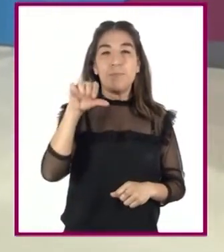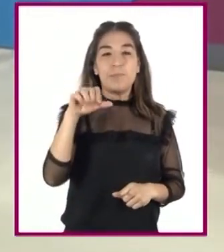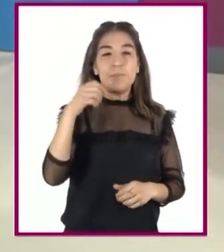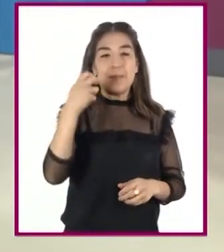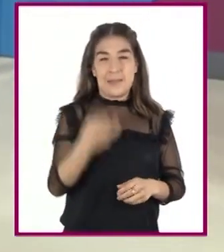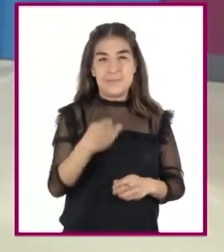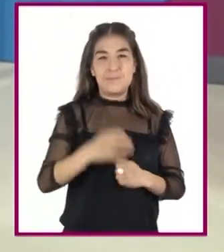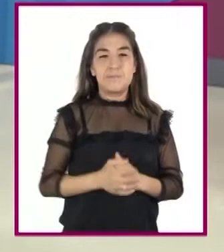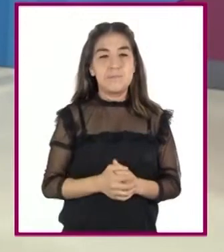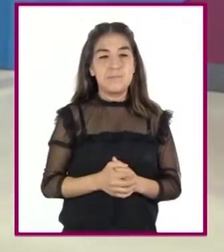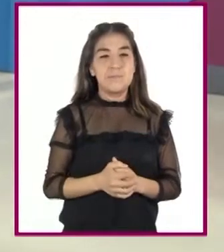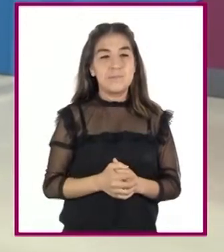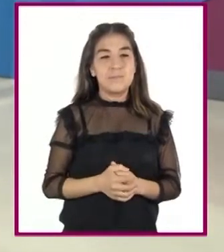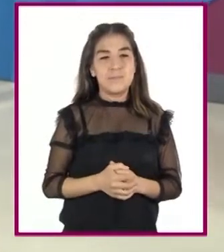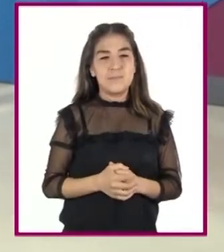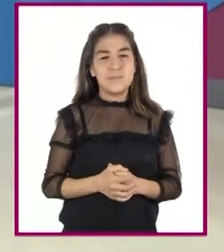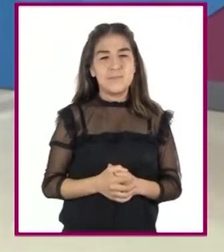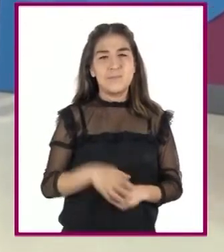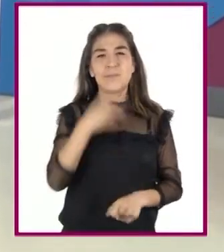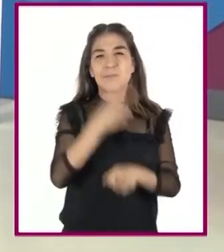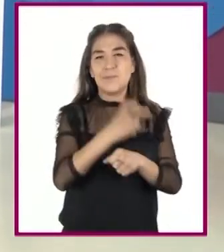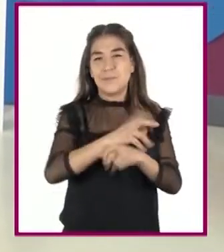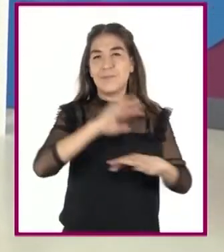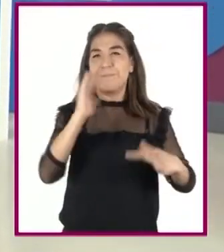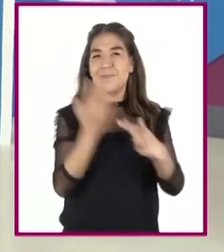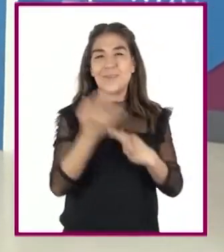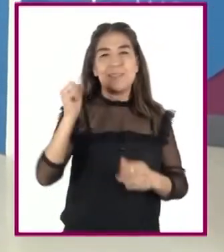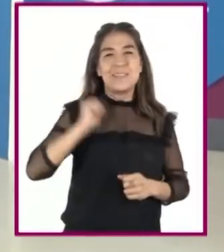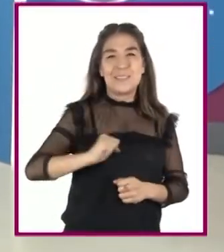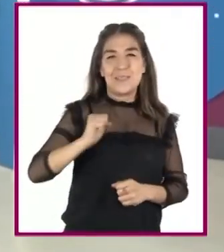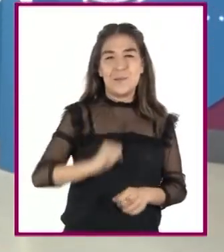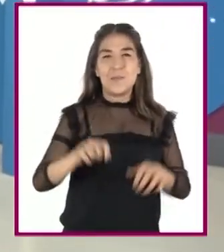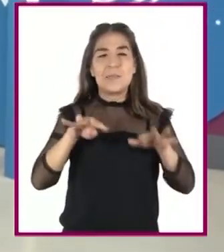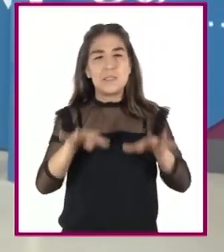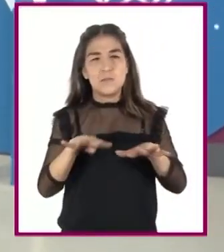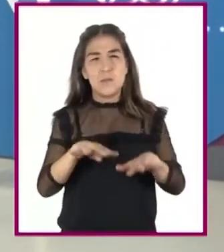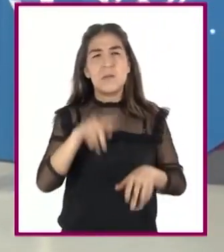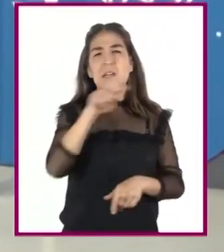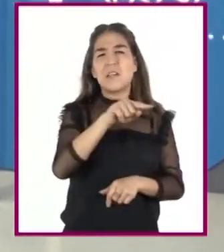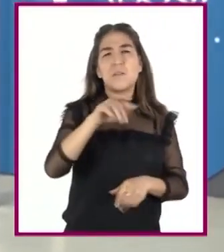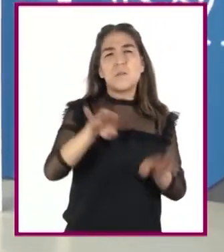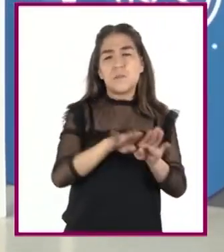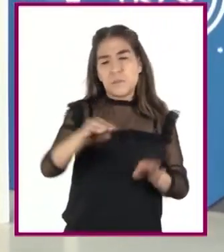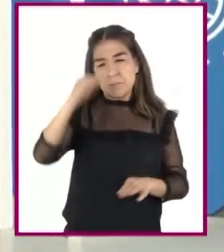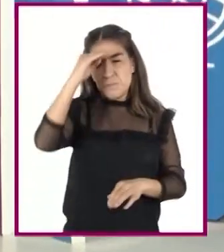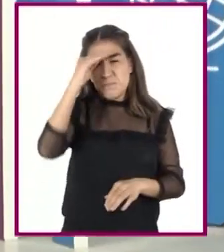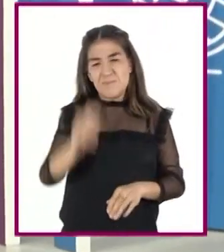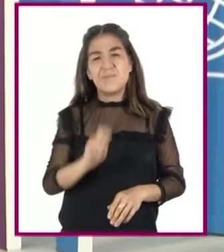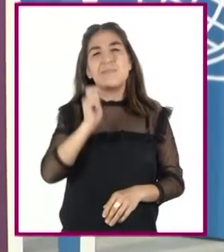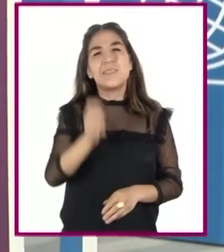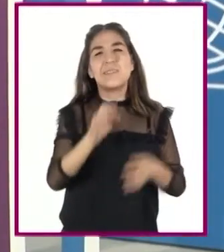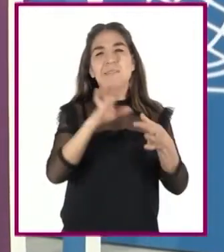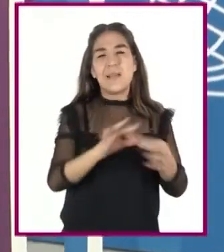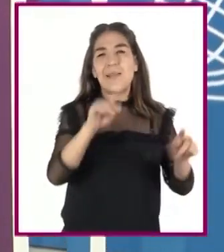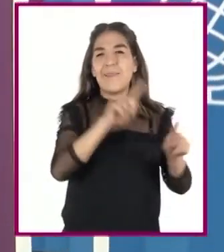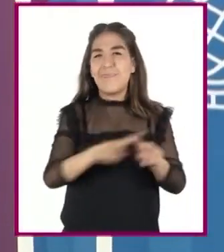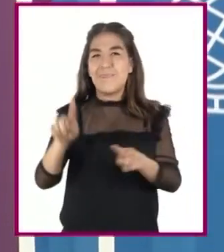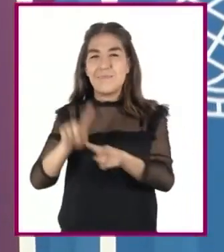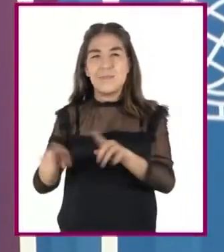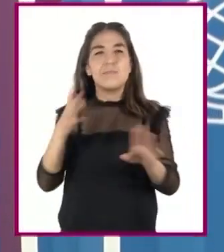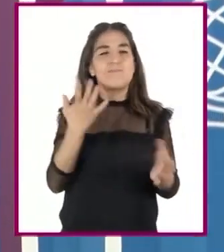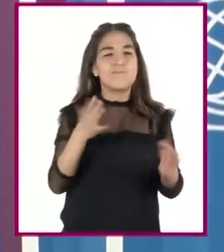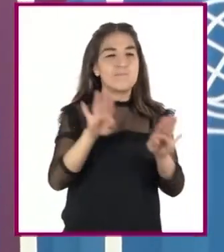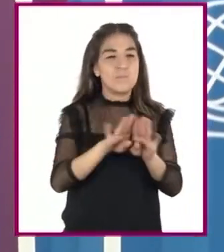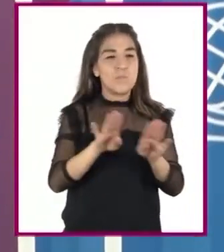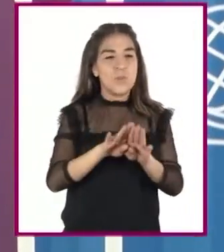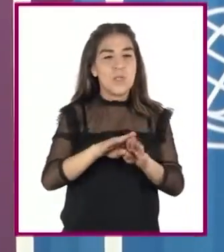segunda mitad del siglo XIX, se profundizó un pensamiento que llevó a la consolidación de diversos estados,